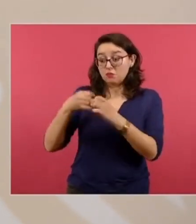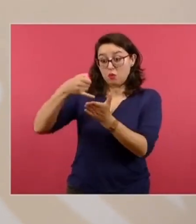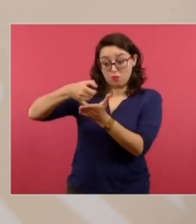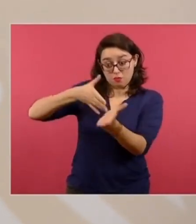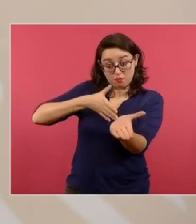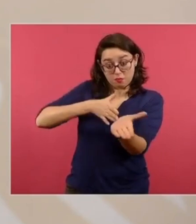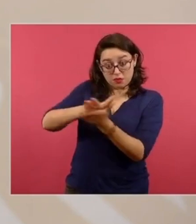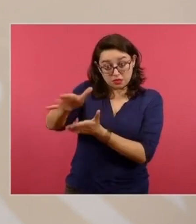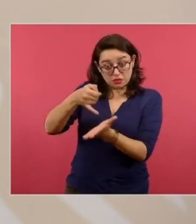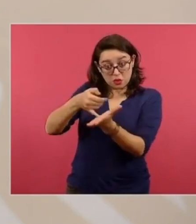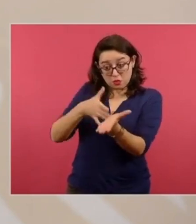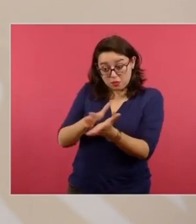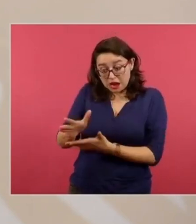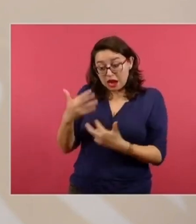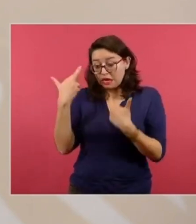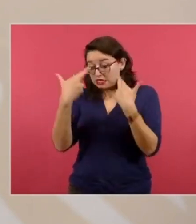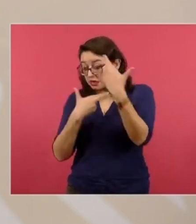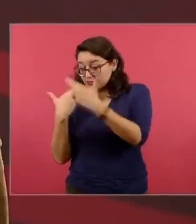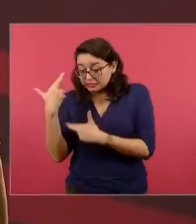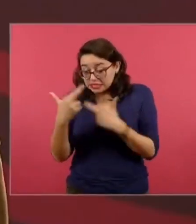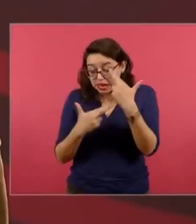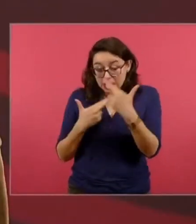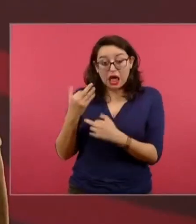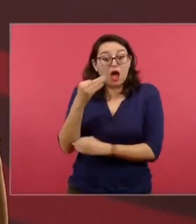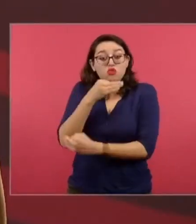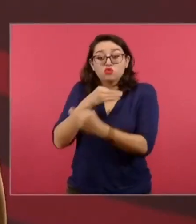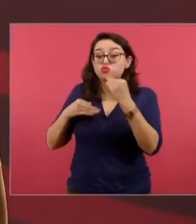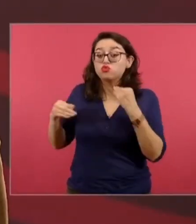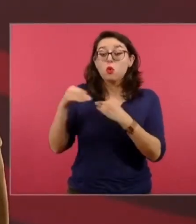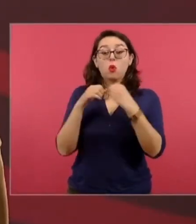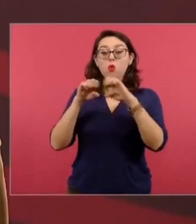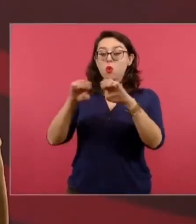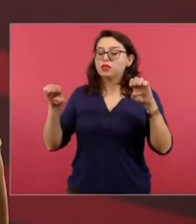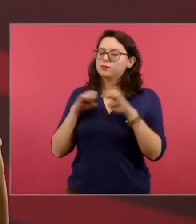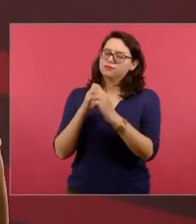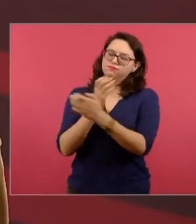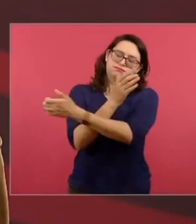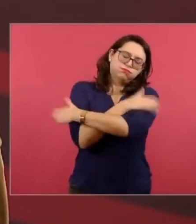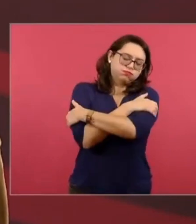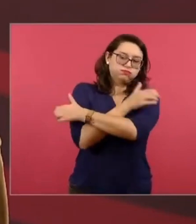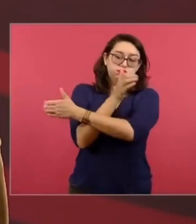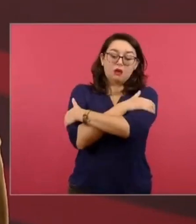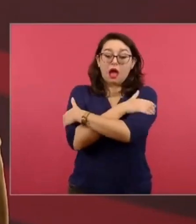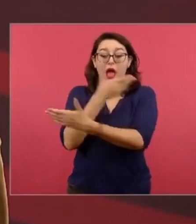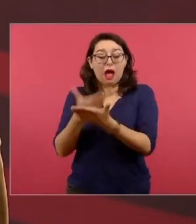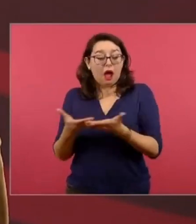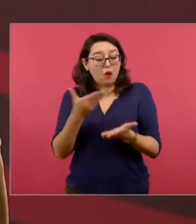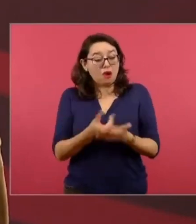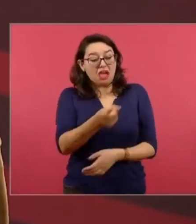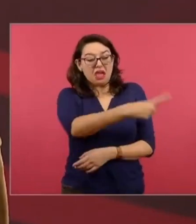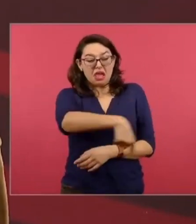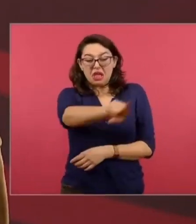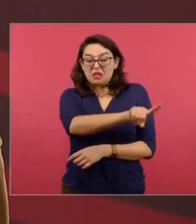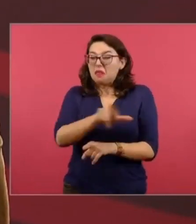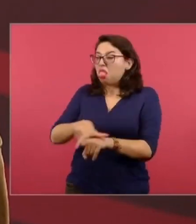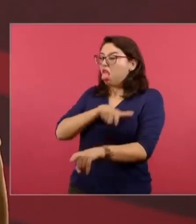los compañeros editores, a todos los compañeros tutores que acompañaron y que hoy son blanco de burlas en los medios de comunicación.